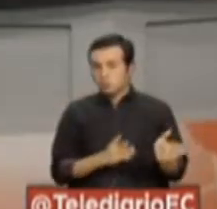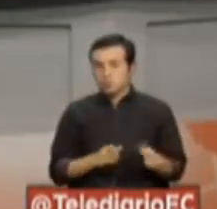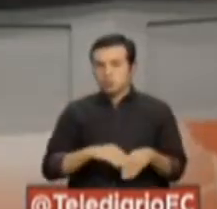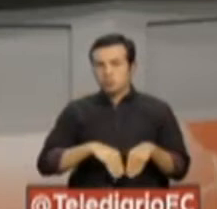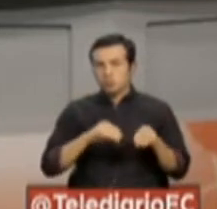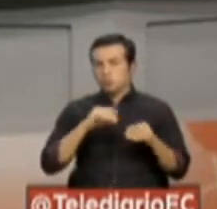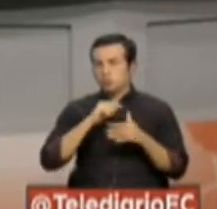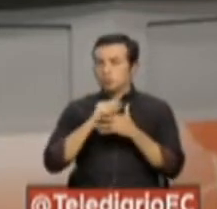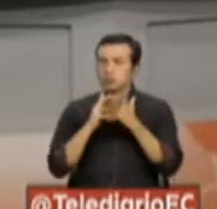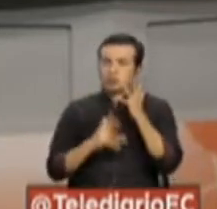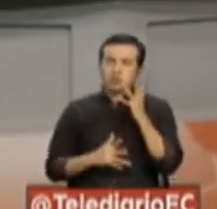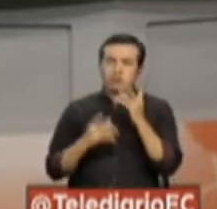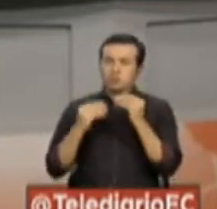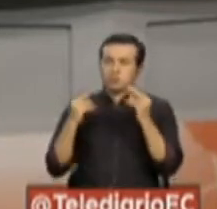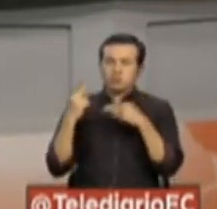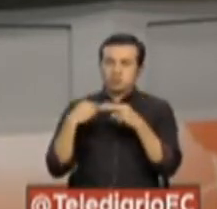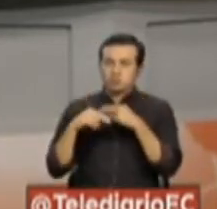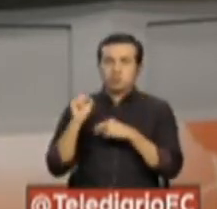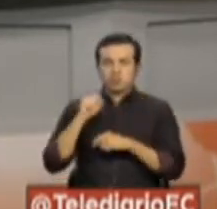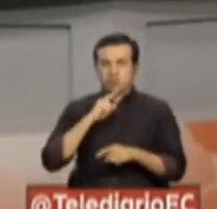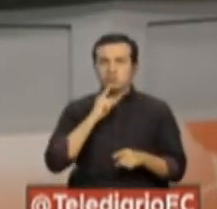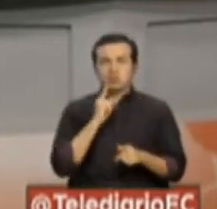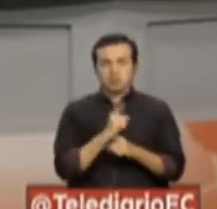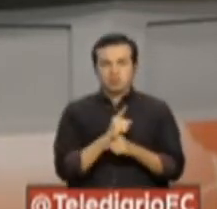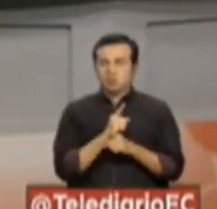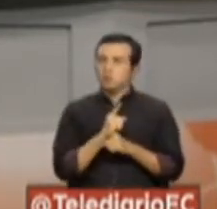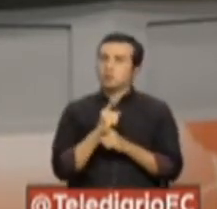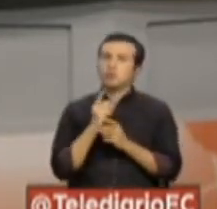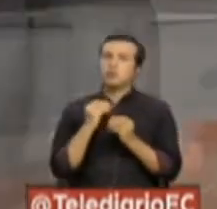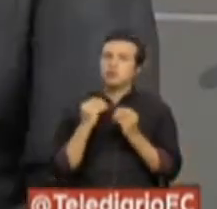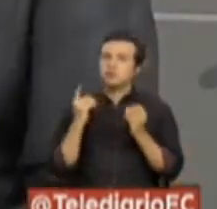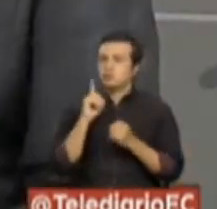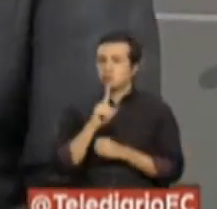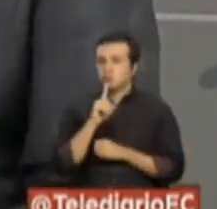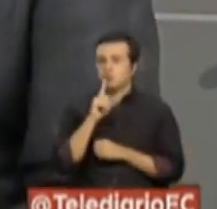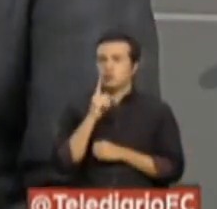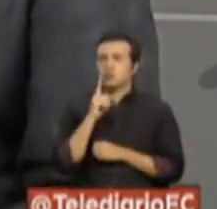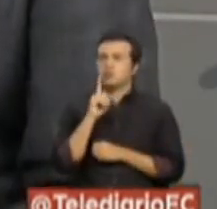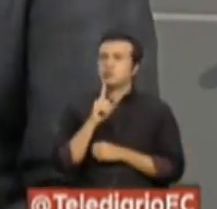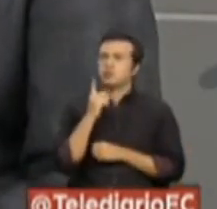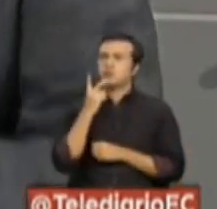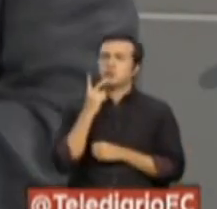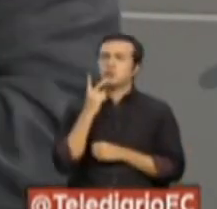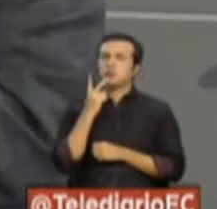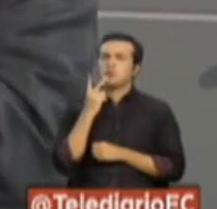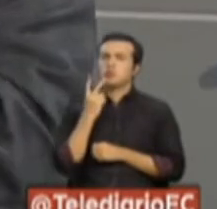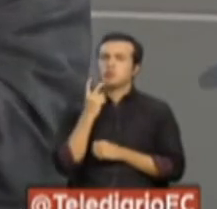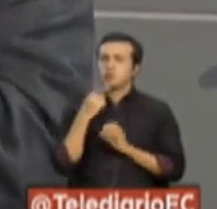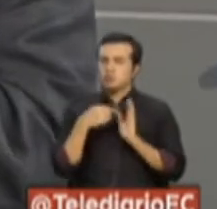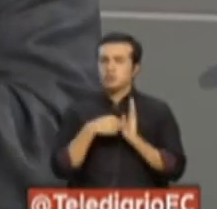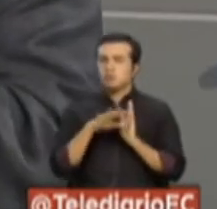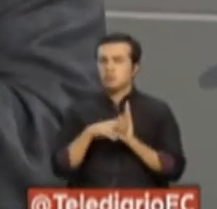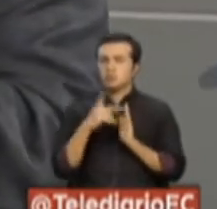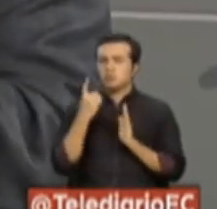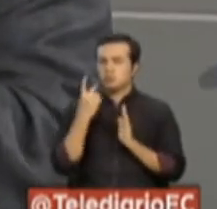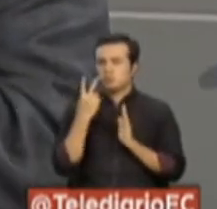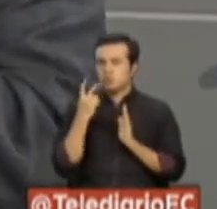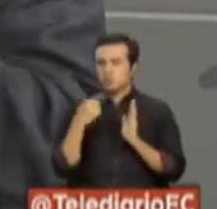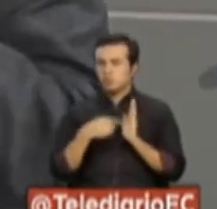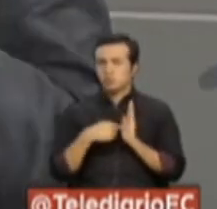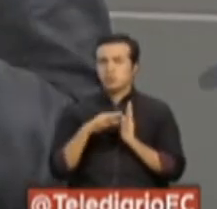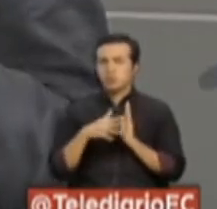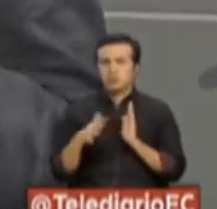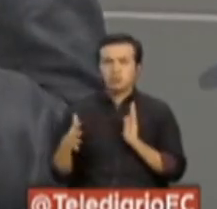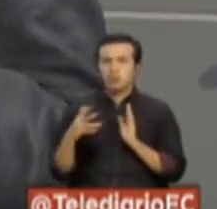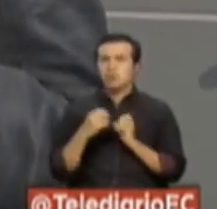diversas ramas o líneas de negocios. Exactamente. Pero hablamos de 12.000 organizaciones más o menos con un promedio de